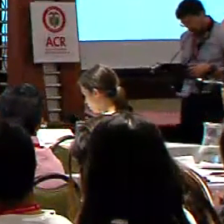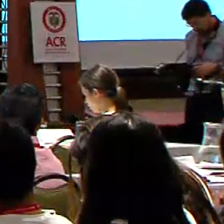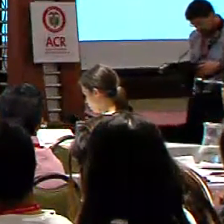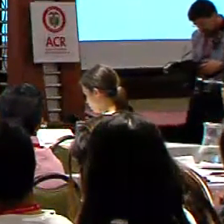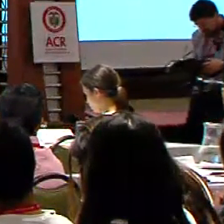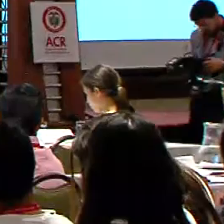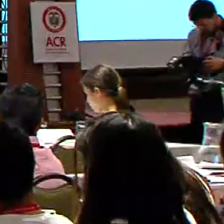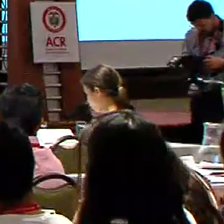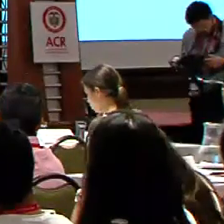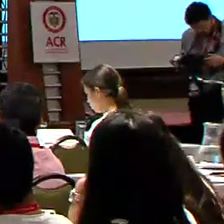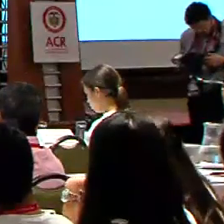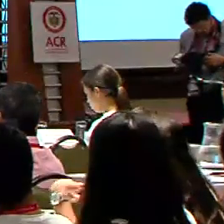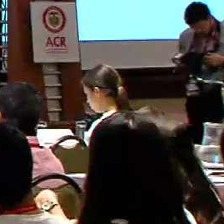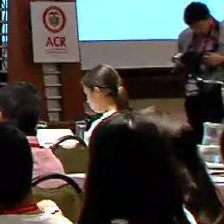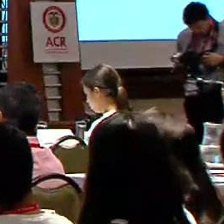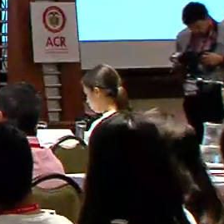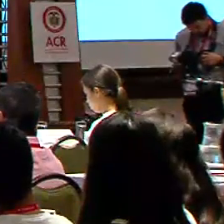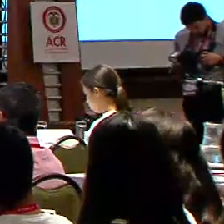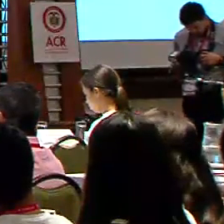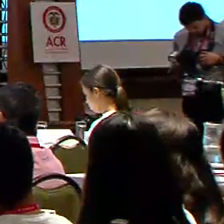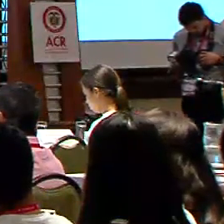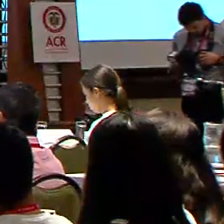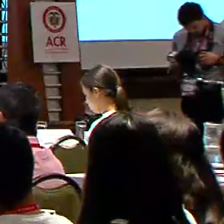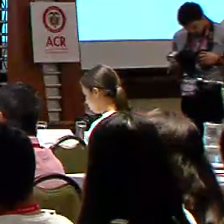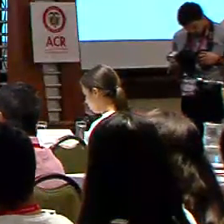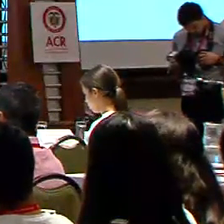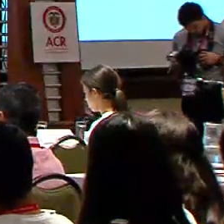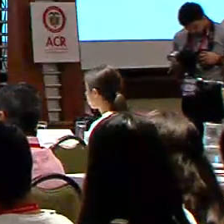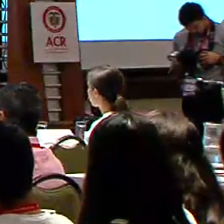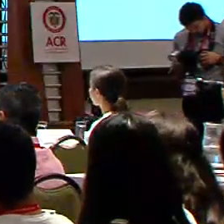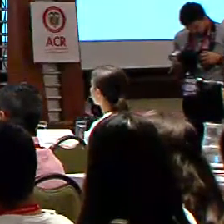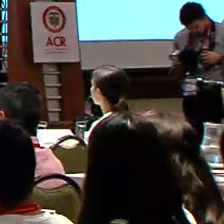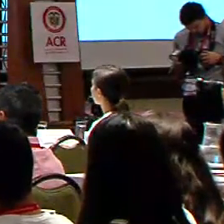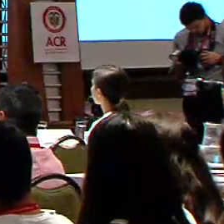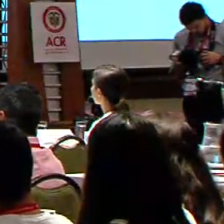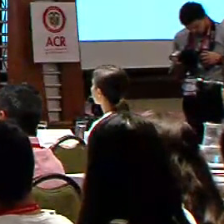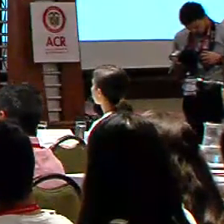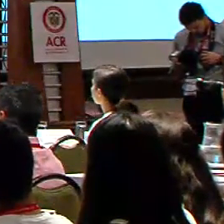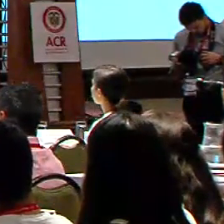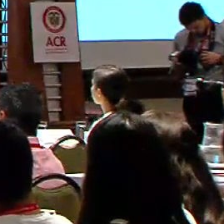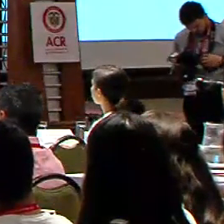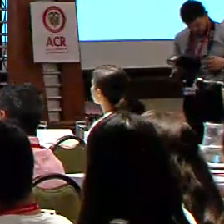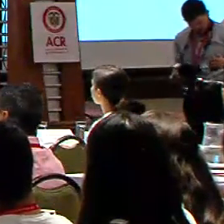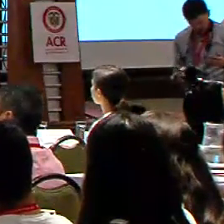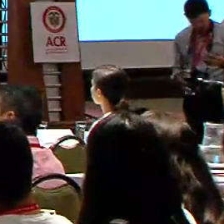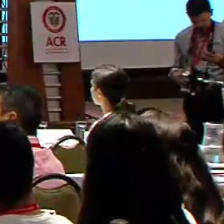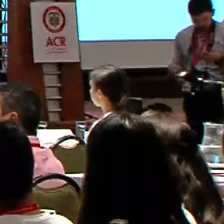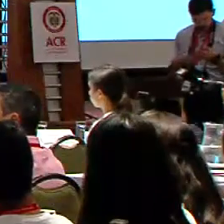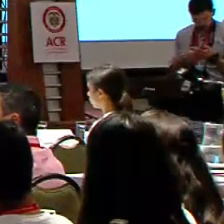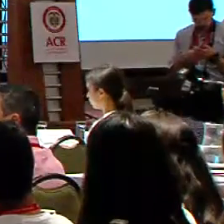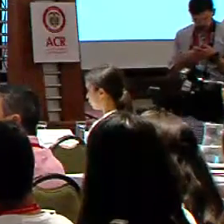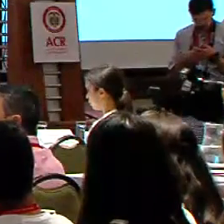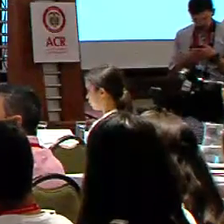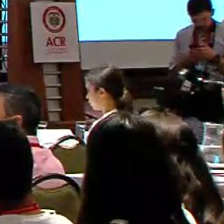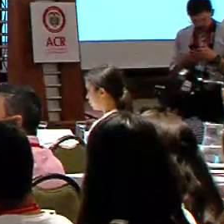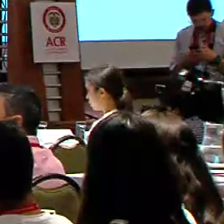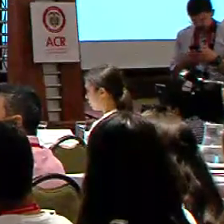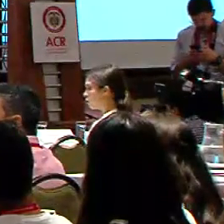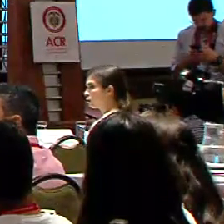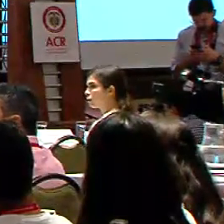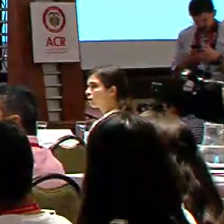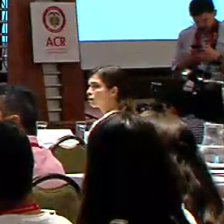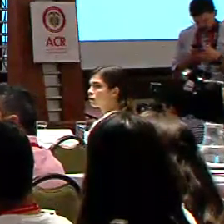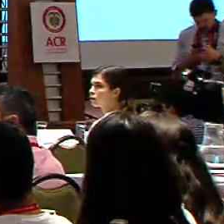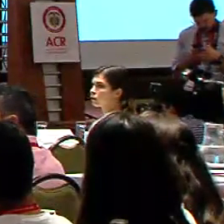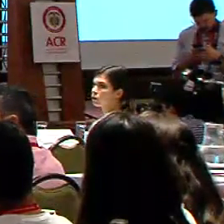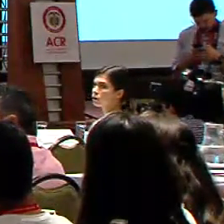reintegración es que nosotros como colombianos tenemos que aceptar que nosotros hemos cometido un error, que los